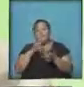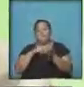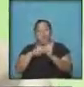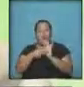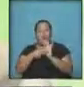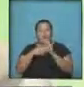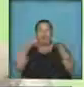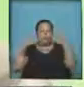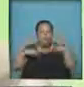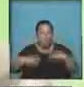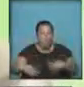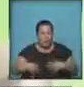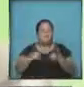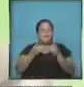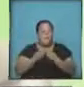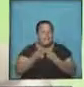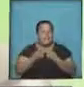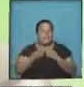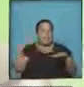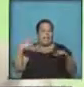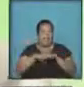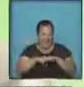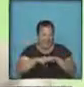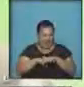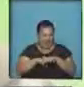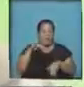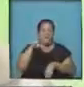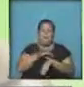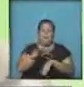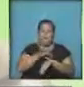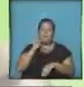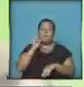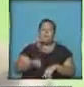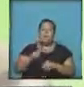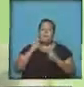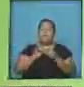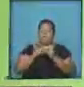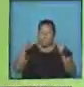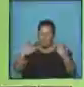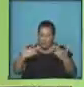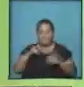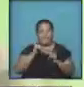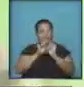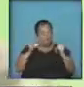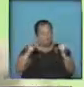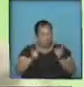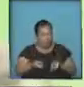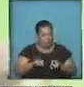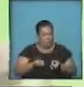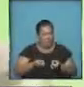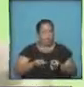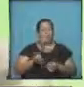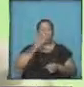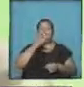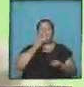todo el organismo que requieran una internación. El médico ahí determinará. Por la posibilidad de infección, por ejemplo. De infección también. Si